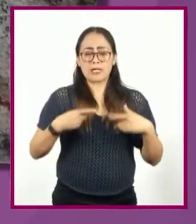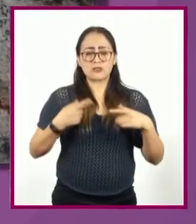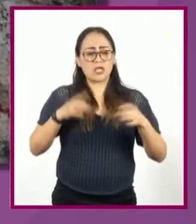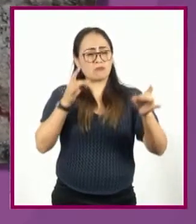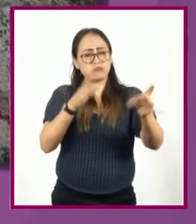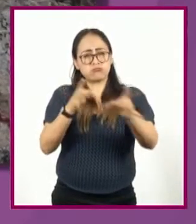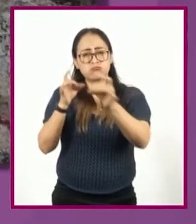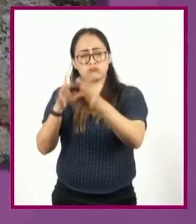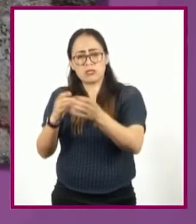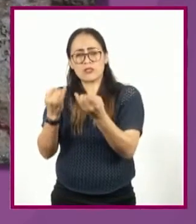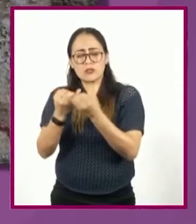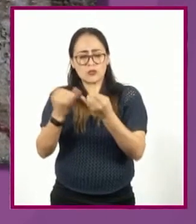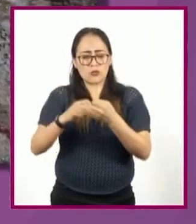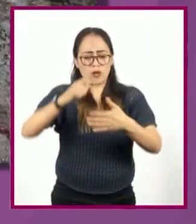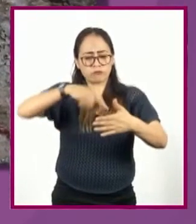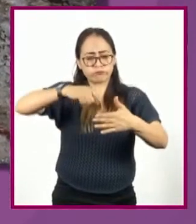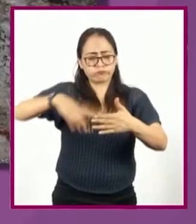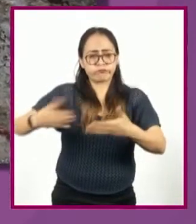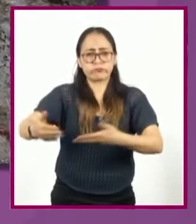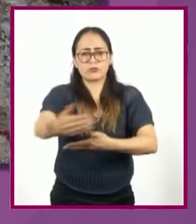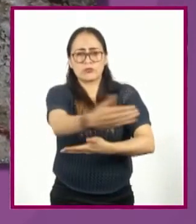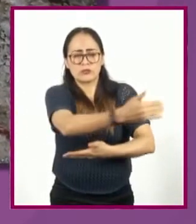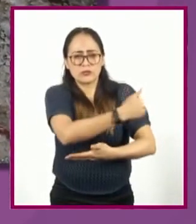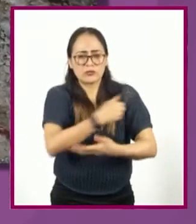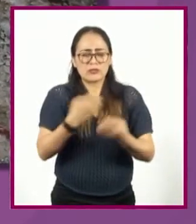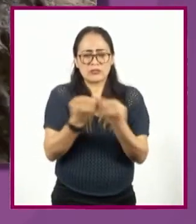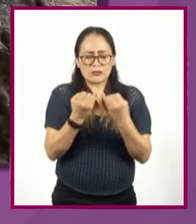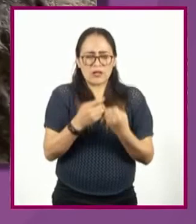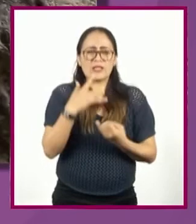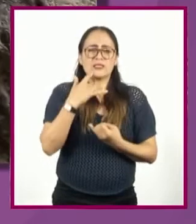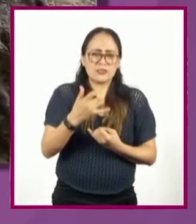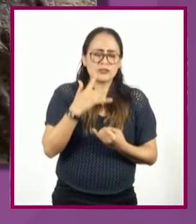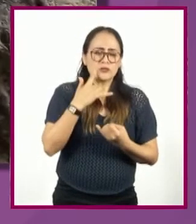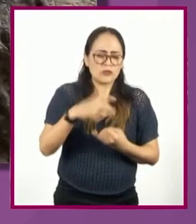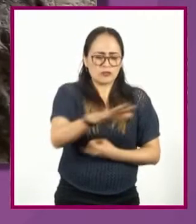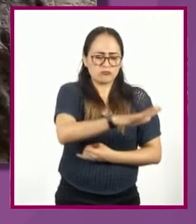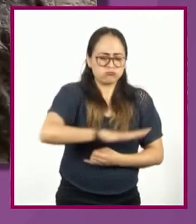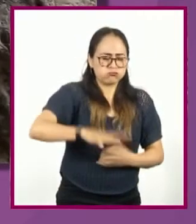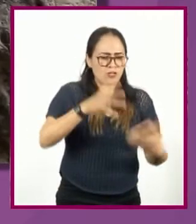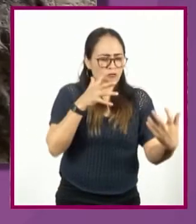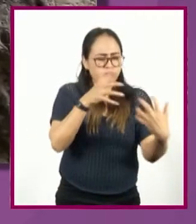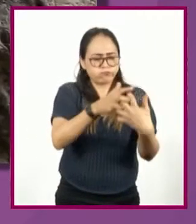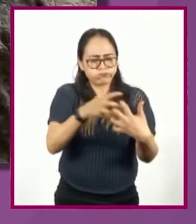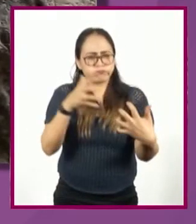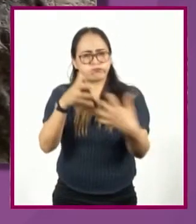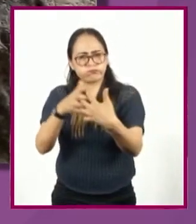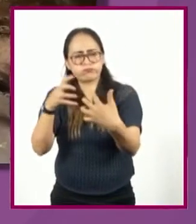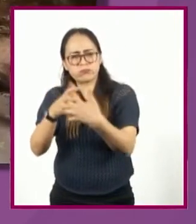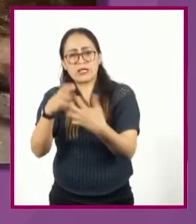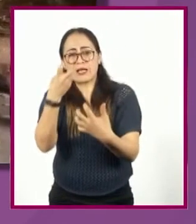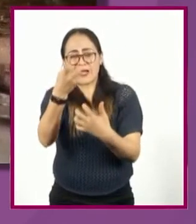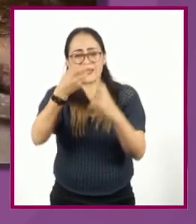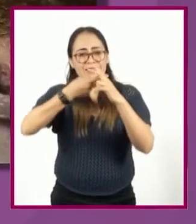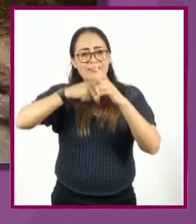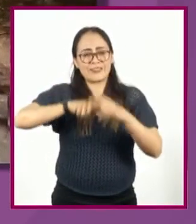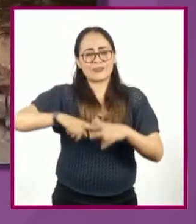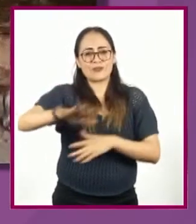Cazadores-recolectores en lucha crucial por adaptarse al medio ambiente que dieron paso al surgimiento de Mesoamérica.